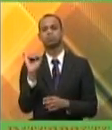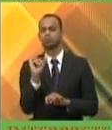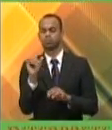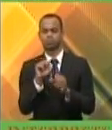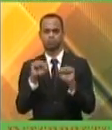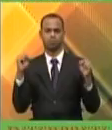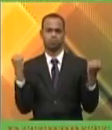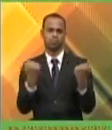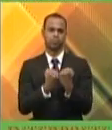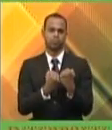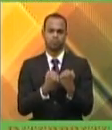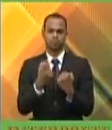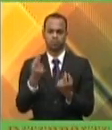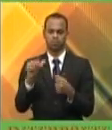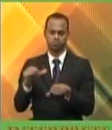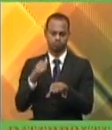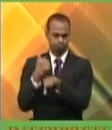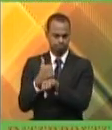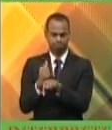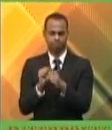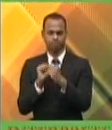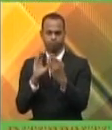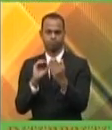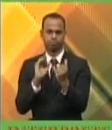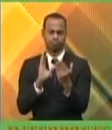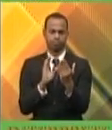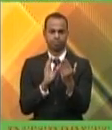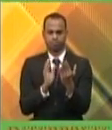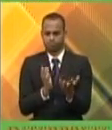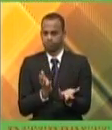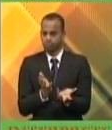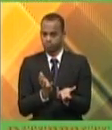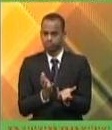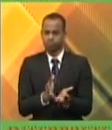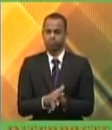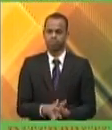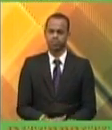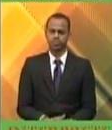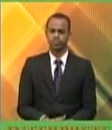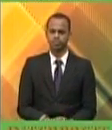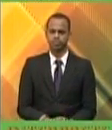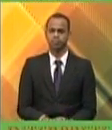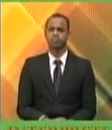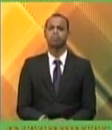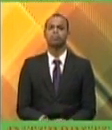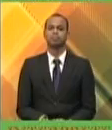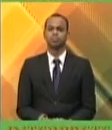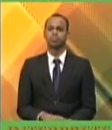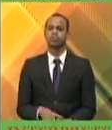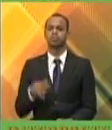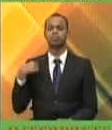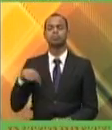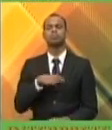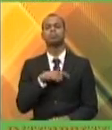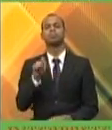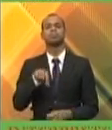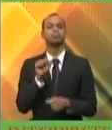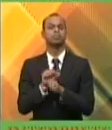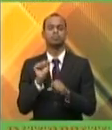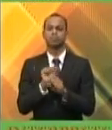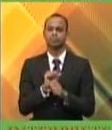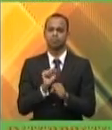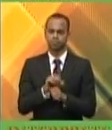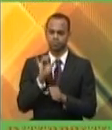que le coloca trabas para el ejercicio de sus derechos entonces lo que tenemos que trabajar por mejorar